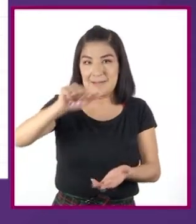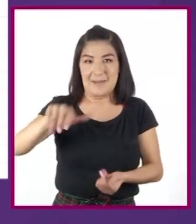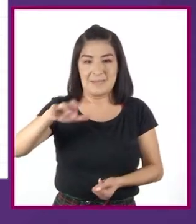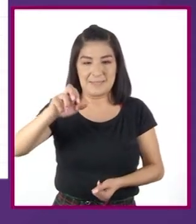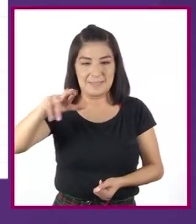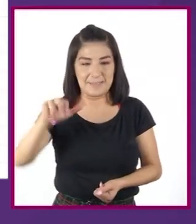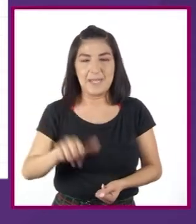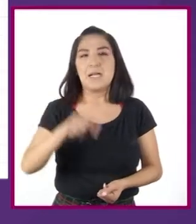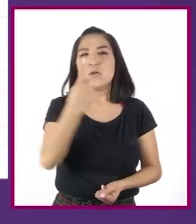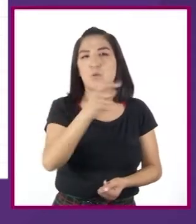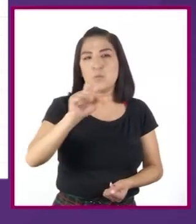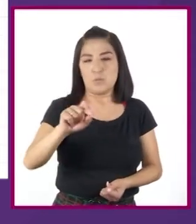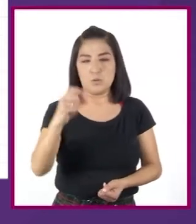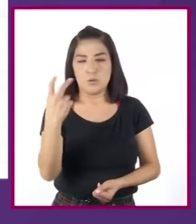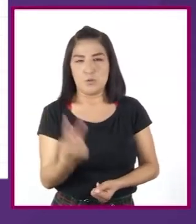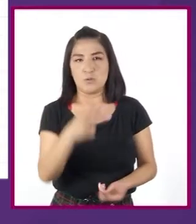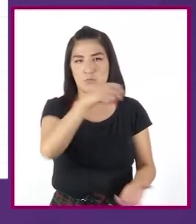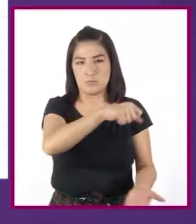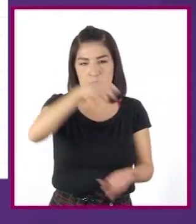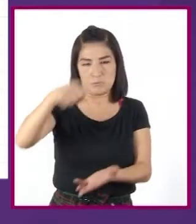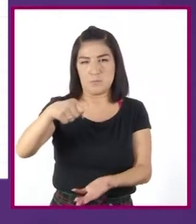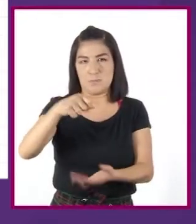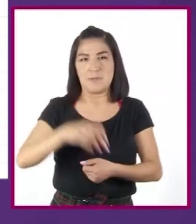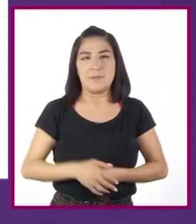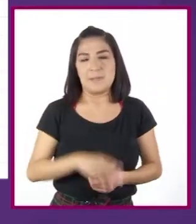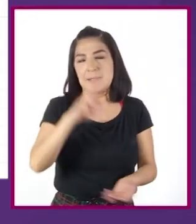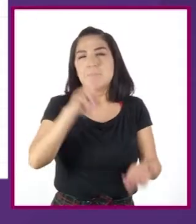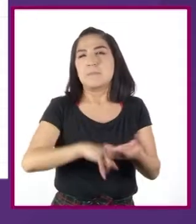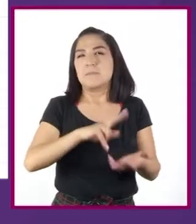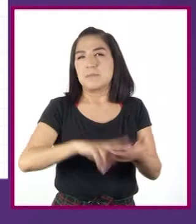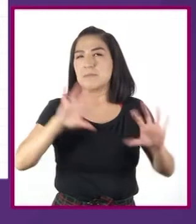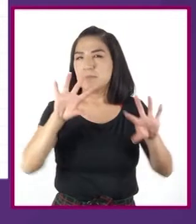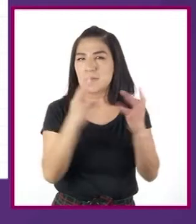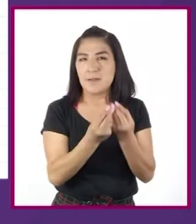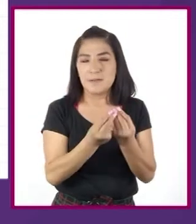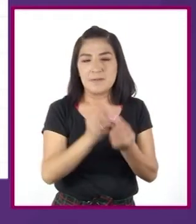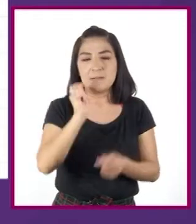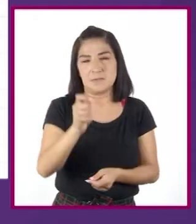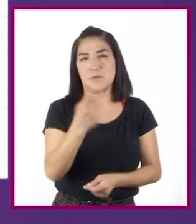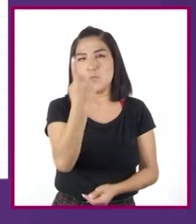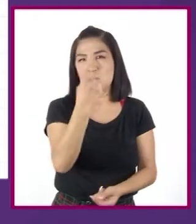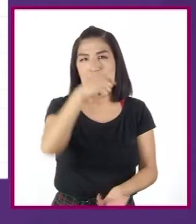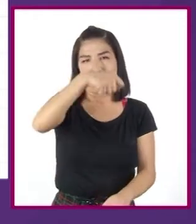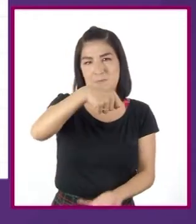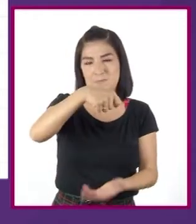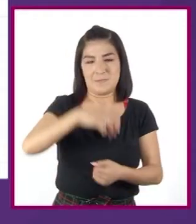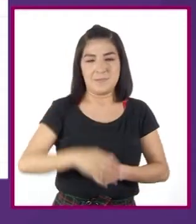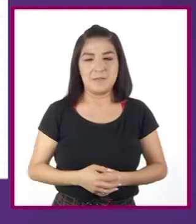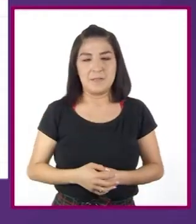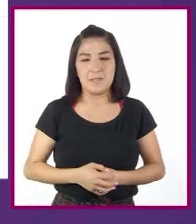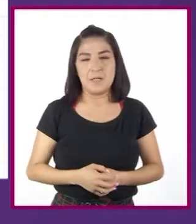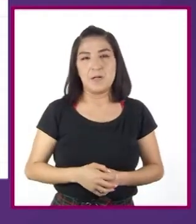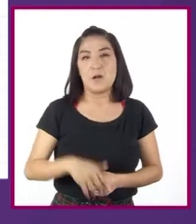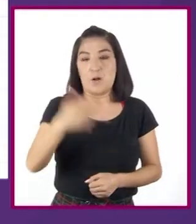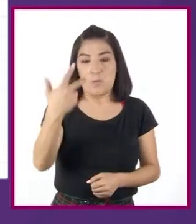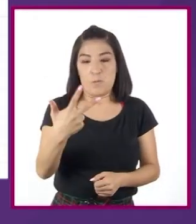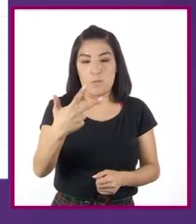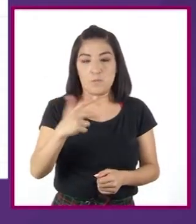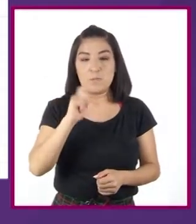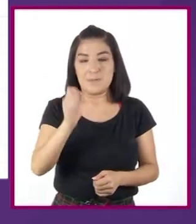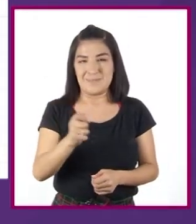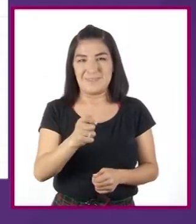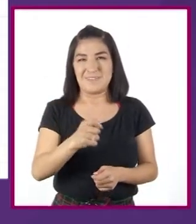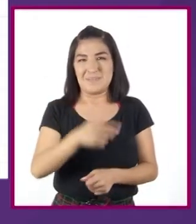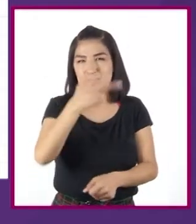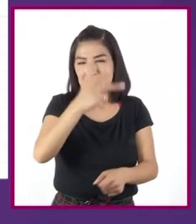son 1.2 cubetas, lo cual equivale a un poco más de una cubeta. 8 quintos de grava, que